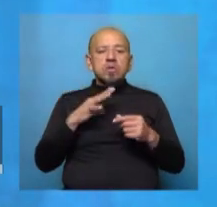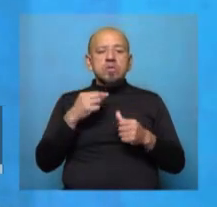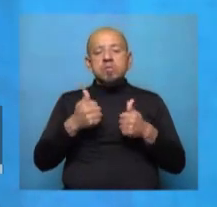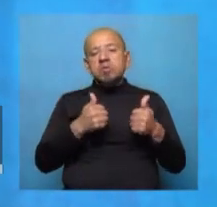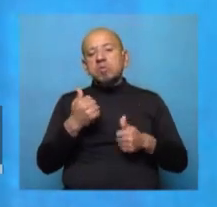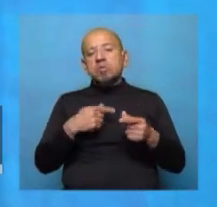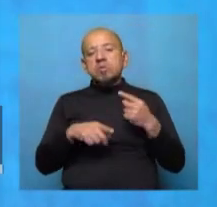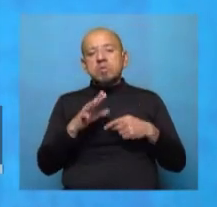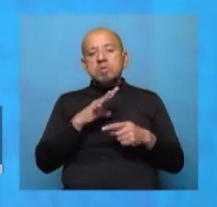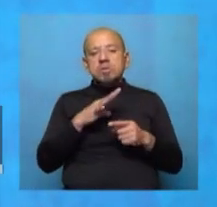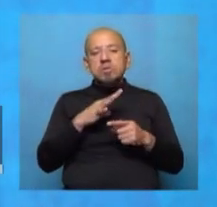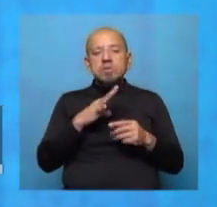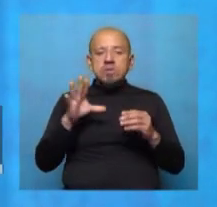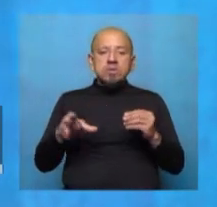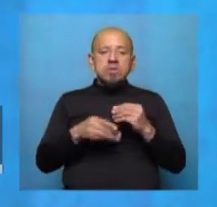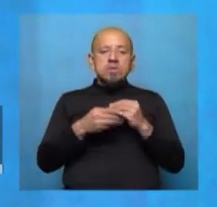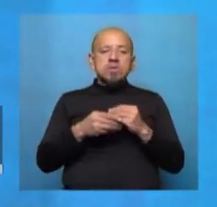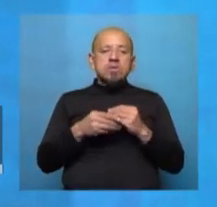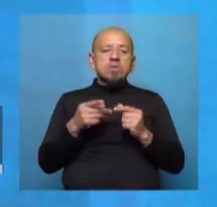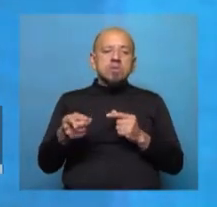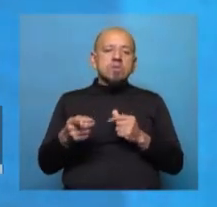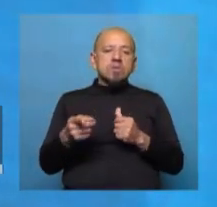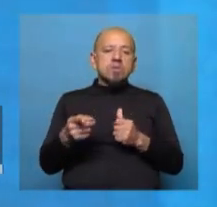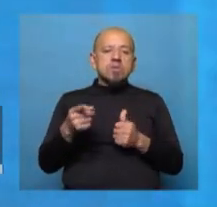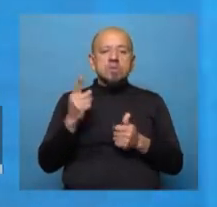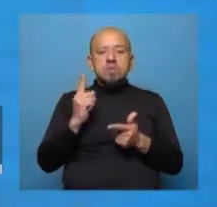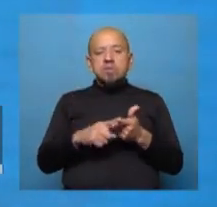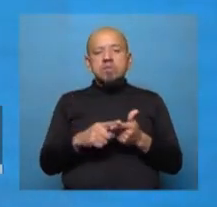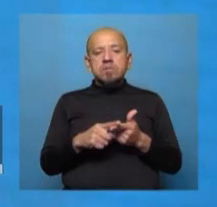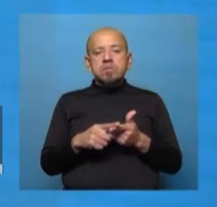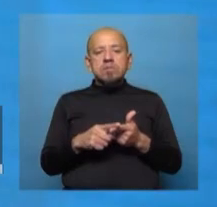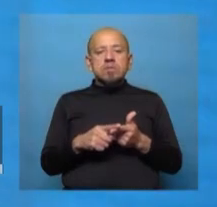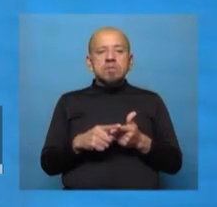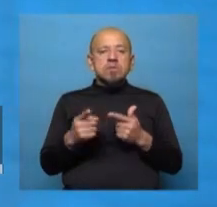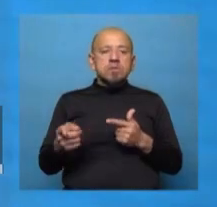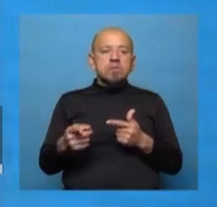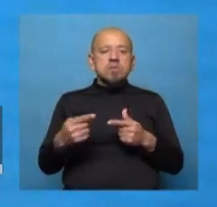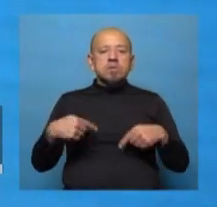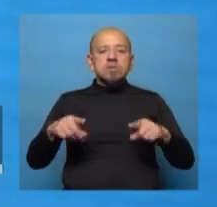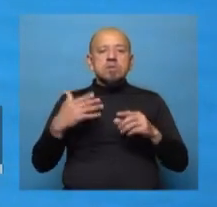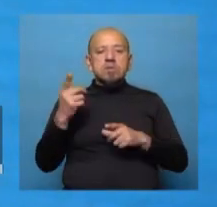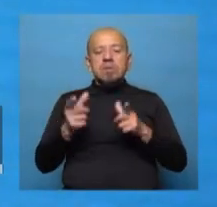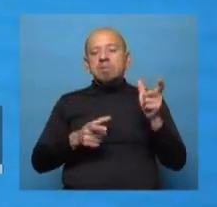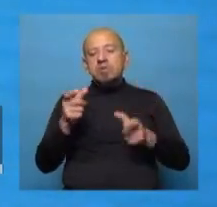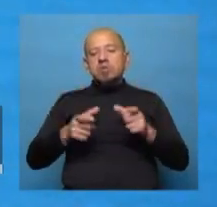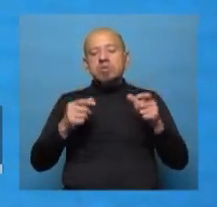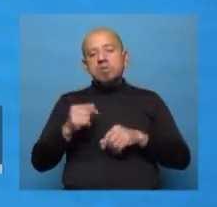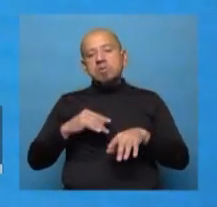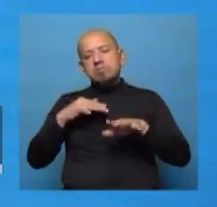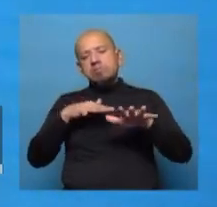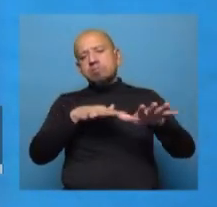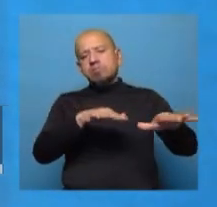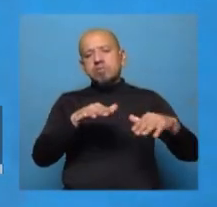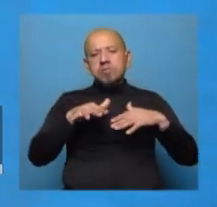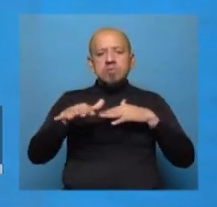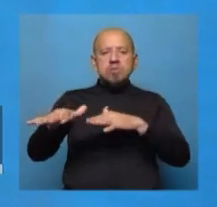y en eso tenemos que incluir las celebraciones eh las los movimientos de la gente la